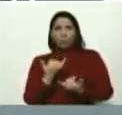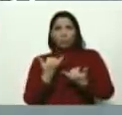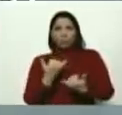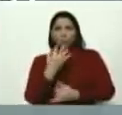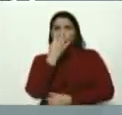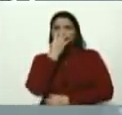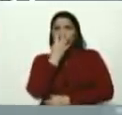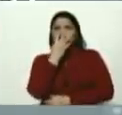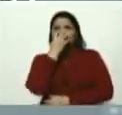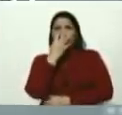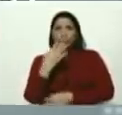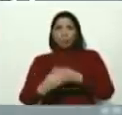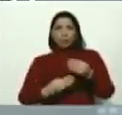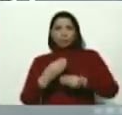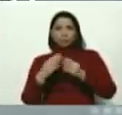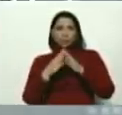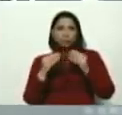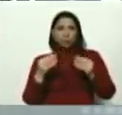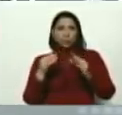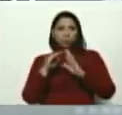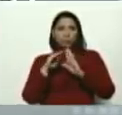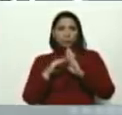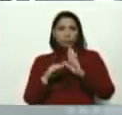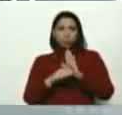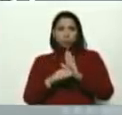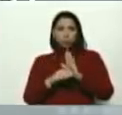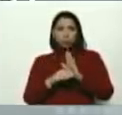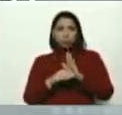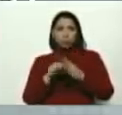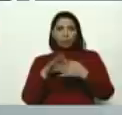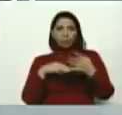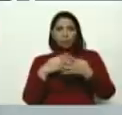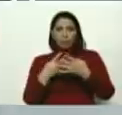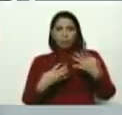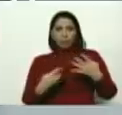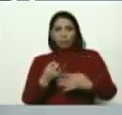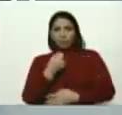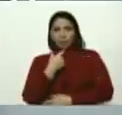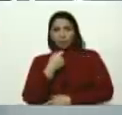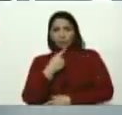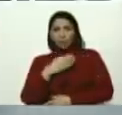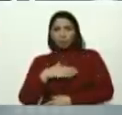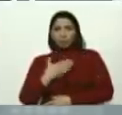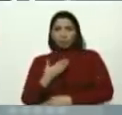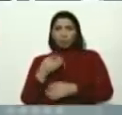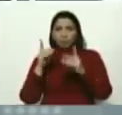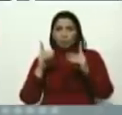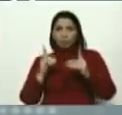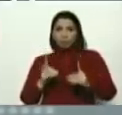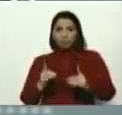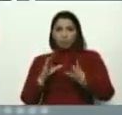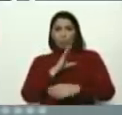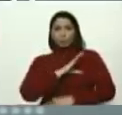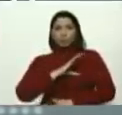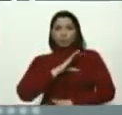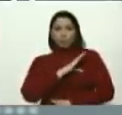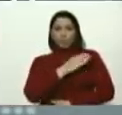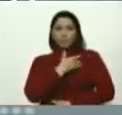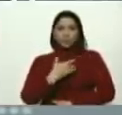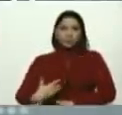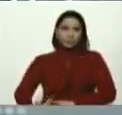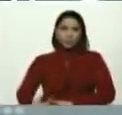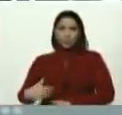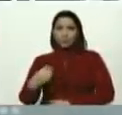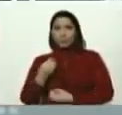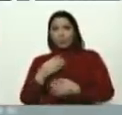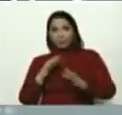Ya se le está aplicando todo el protocolo y el esquema de tratamiento que fue decidido en esta comisión presidencial. Así